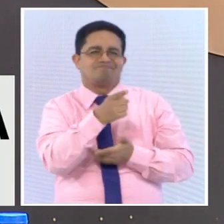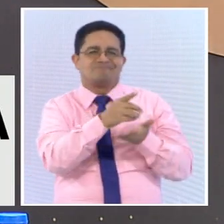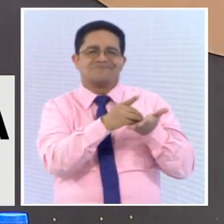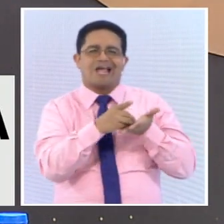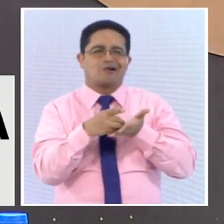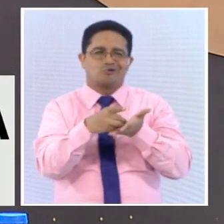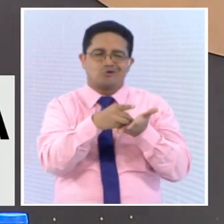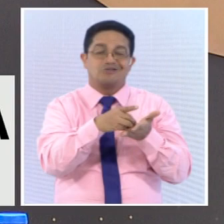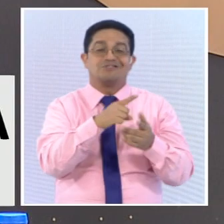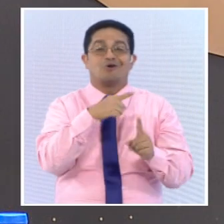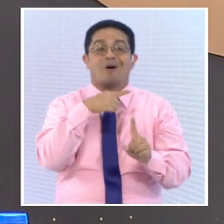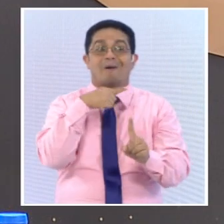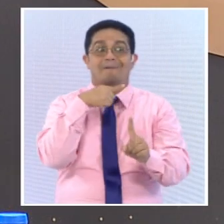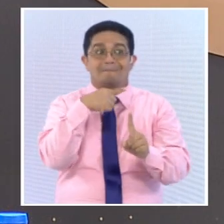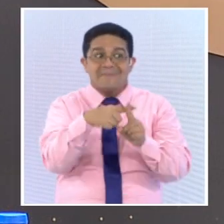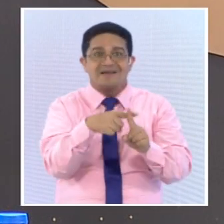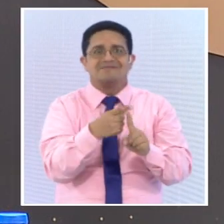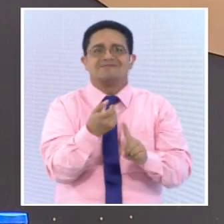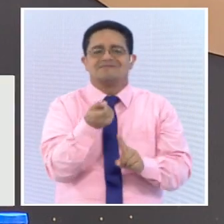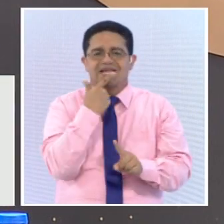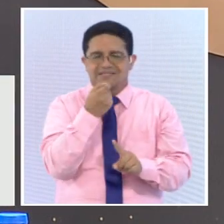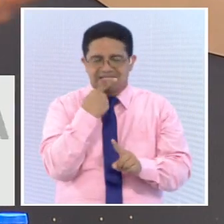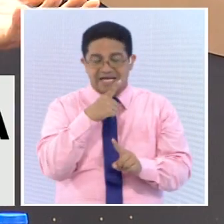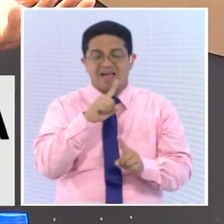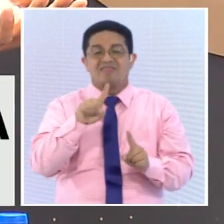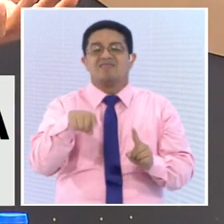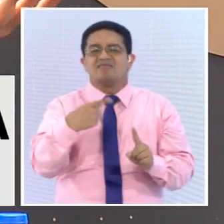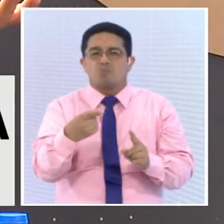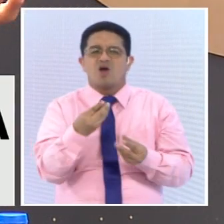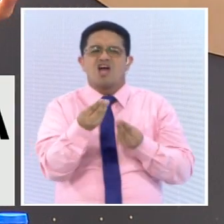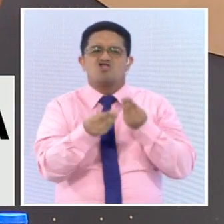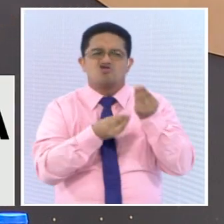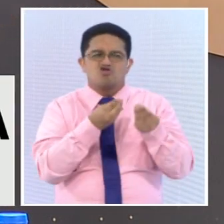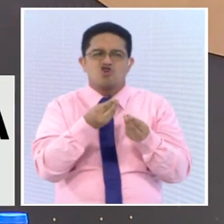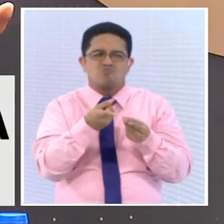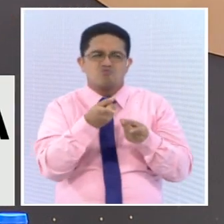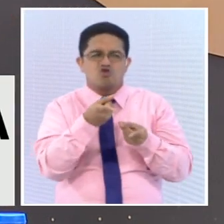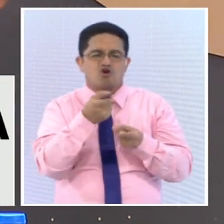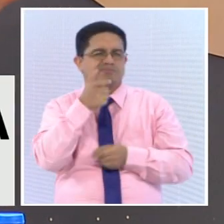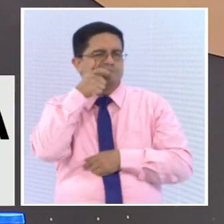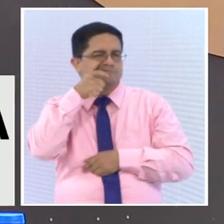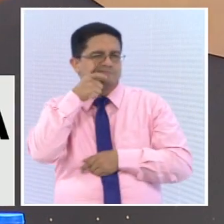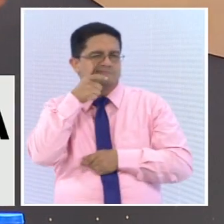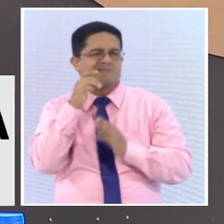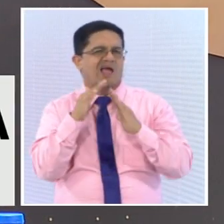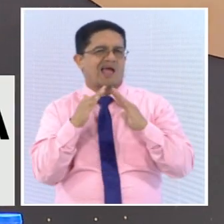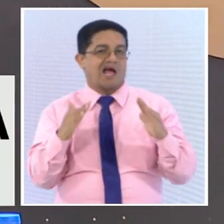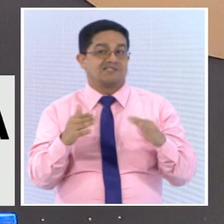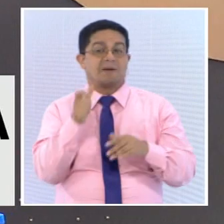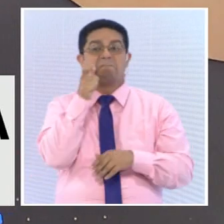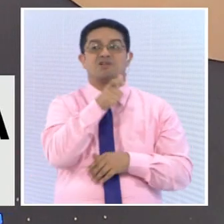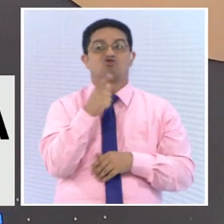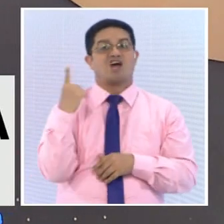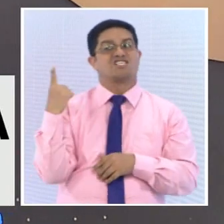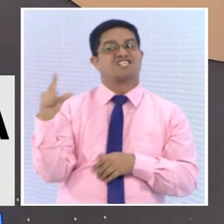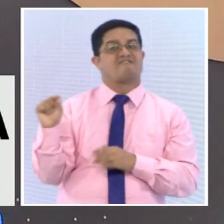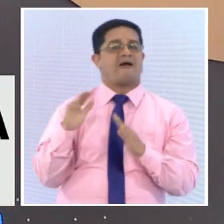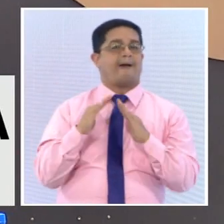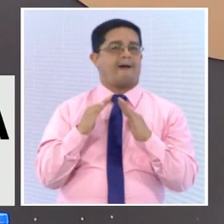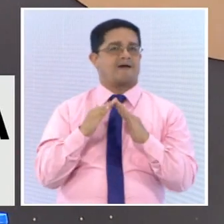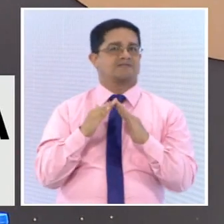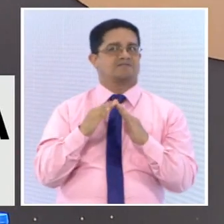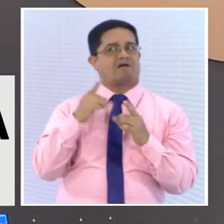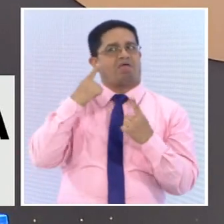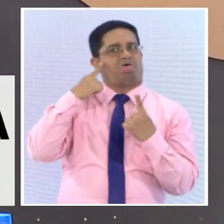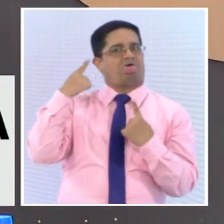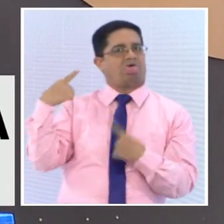y el tratamiento que tenía que recibir el paciente. Después, ¿cómo lo seguimos en casa? El paciente, ¿cómo lo vemos? ¿Se va a casa? ¿Le damos el tratamiento médico desde el